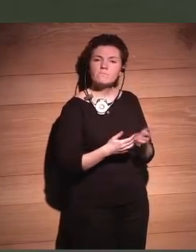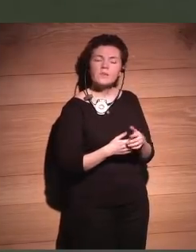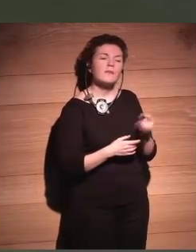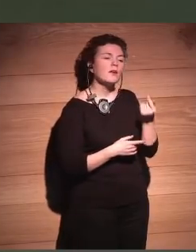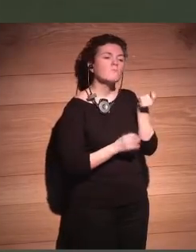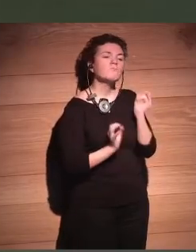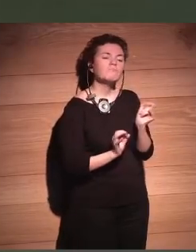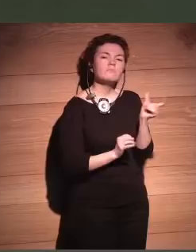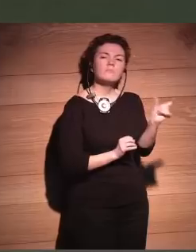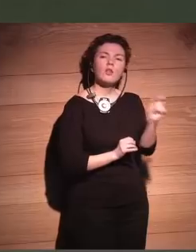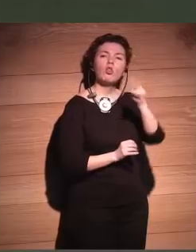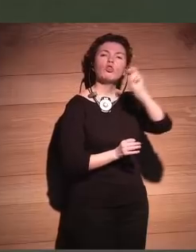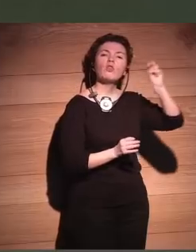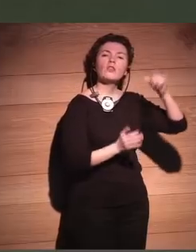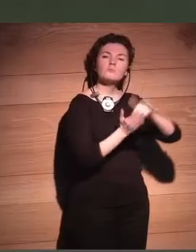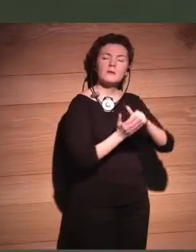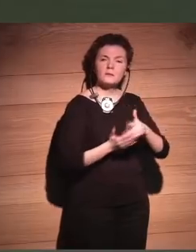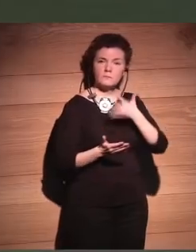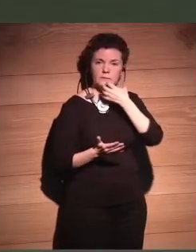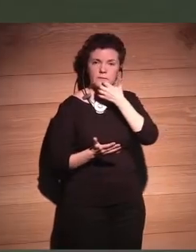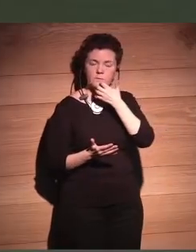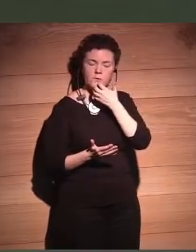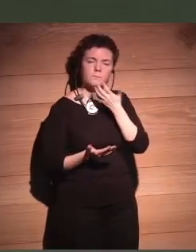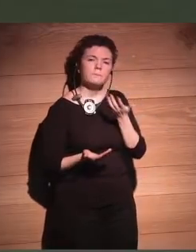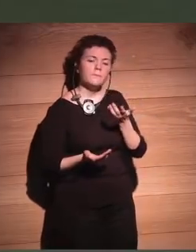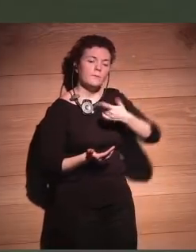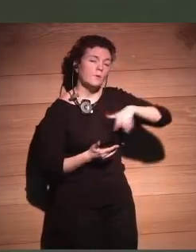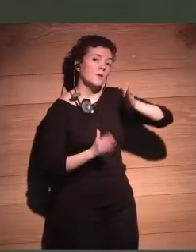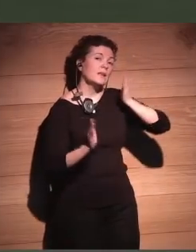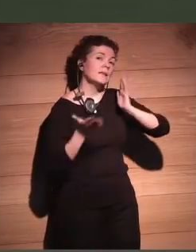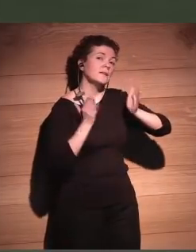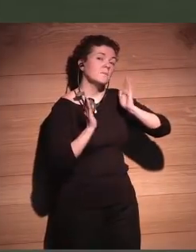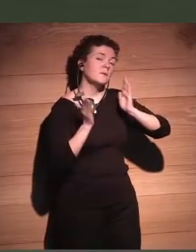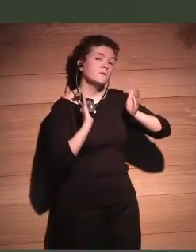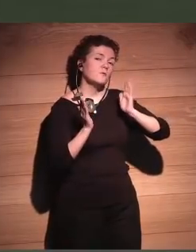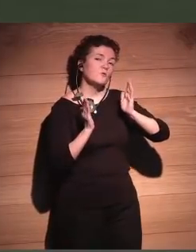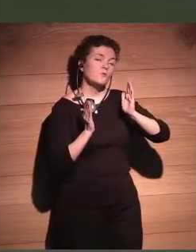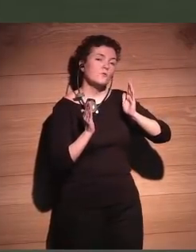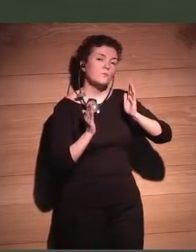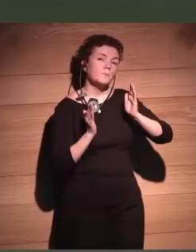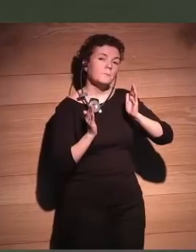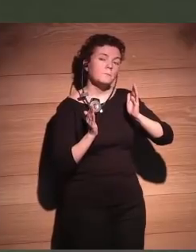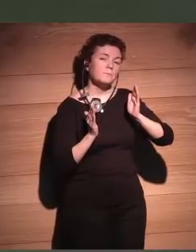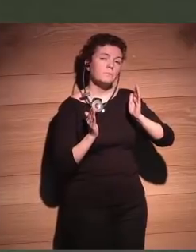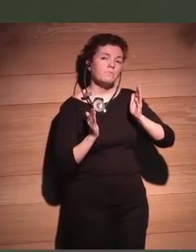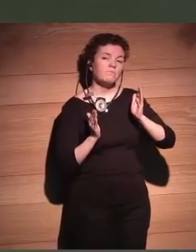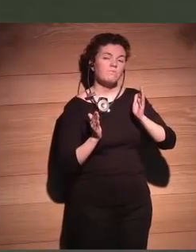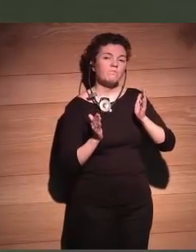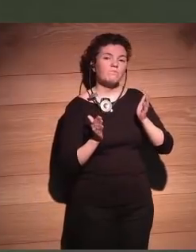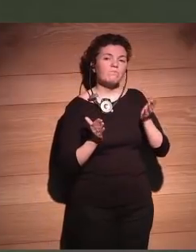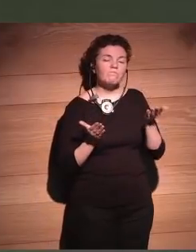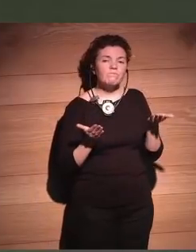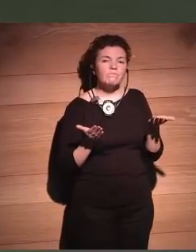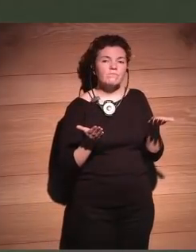costar esto, 200.000. Bueno, pues nuestro tratamiento iba